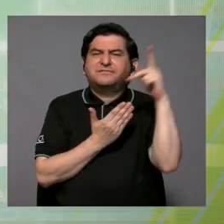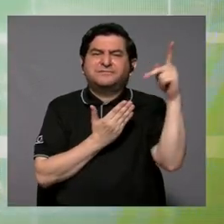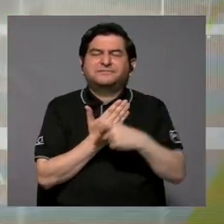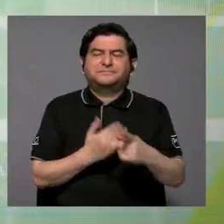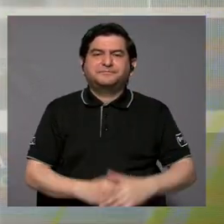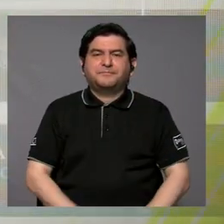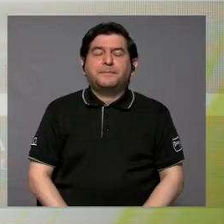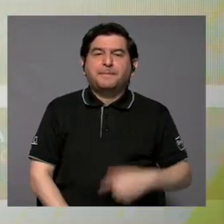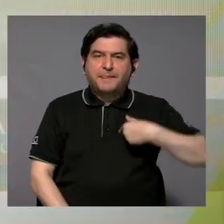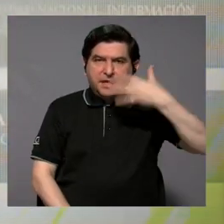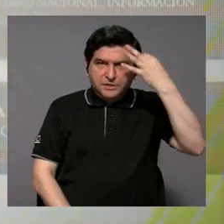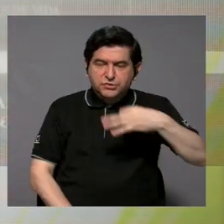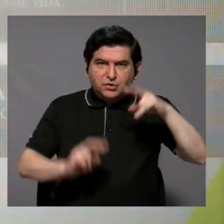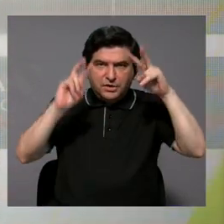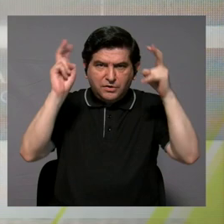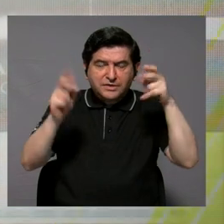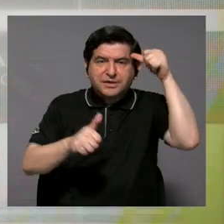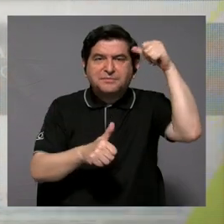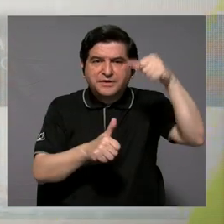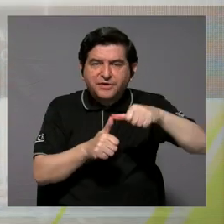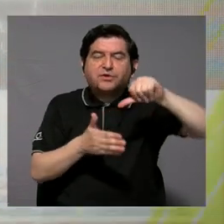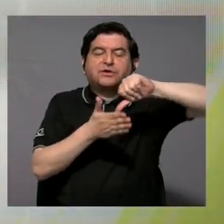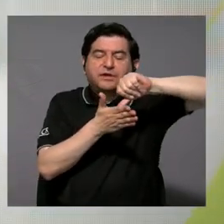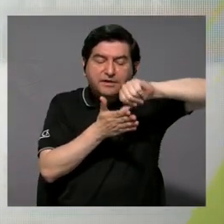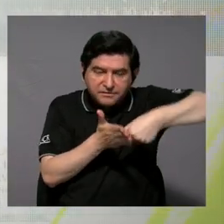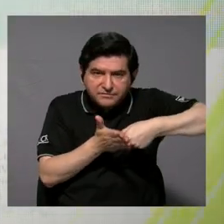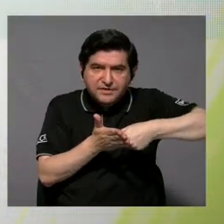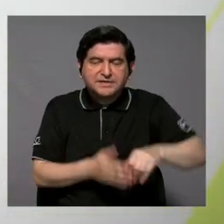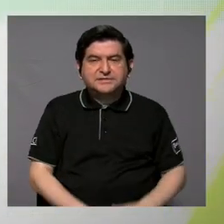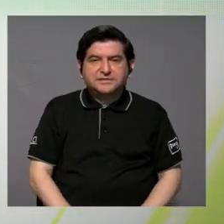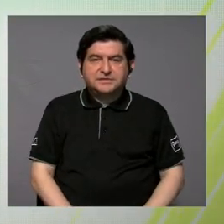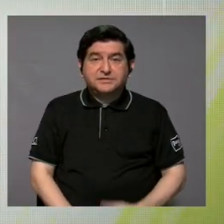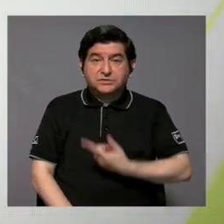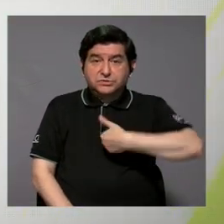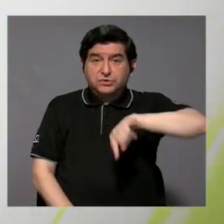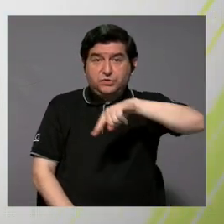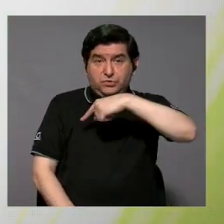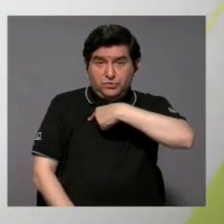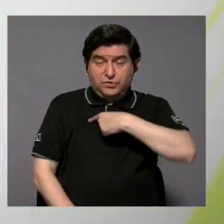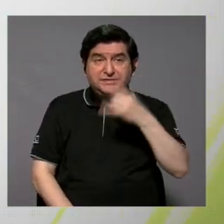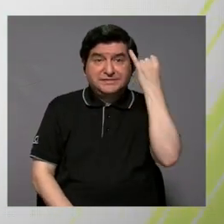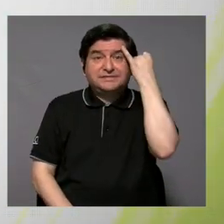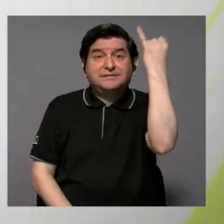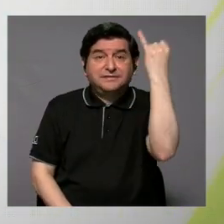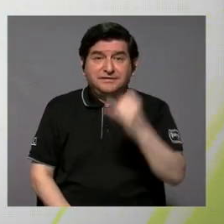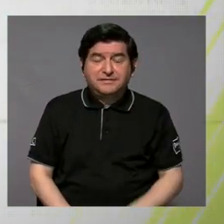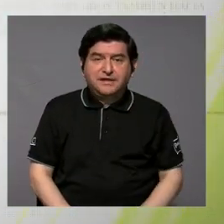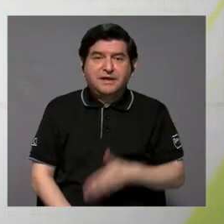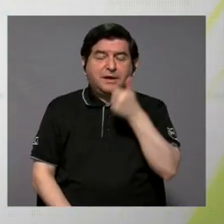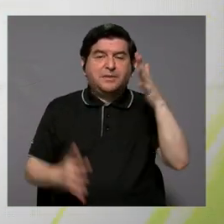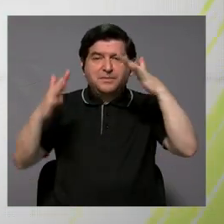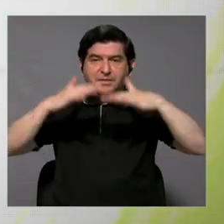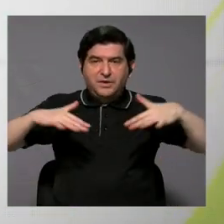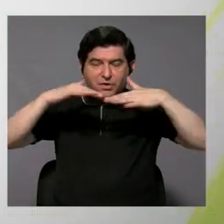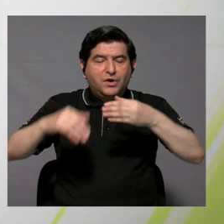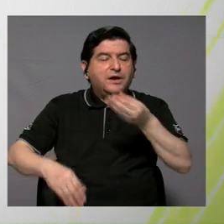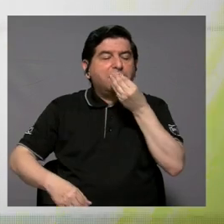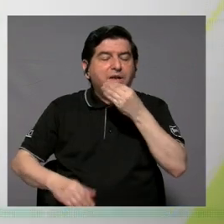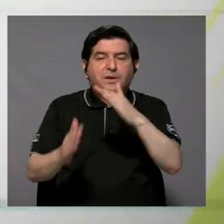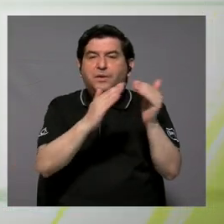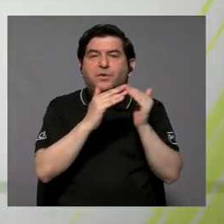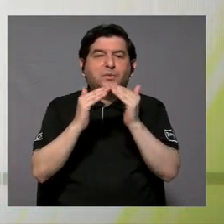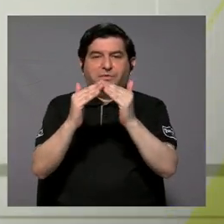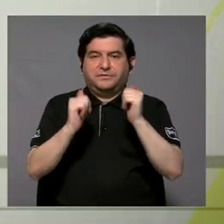programa. Yo creo que es el tema de recordar, enfatizar que el espíritu que nosotros tenemos es que queremos un mejor ambiente alimentario para